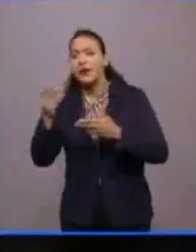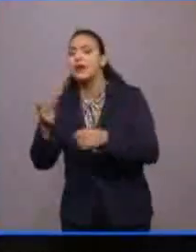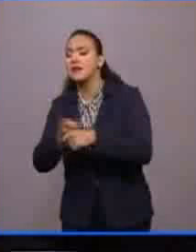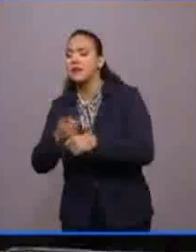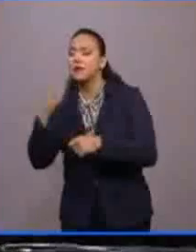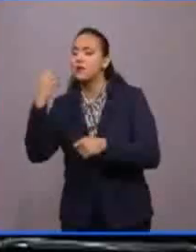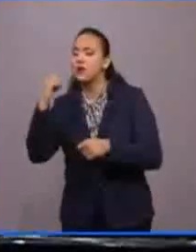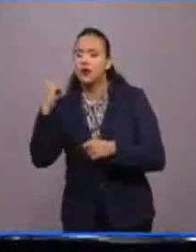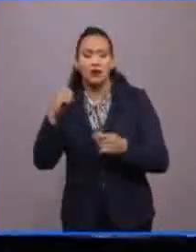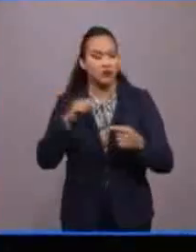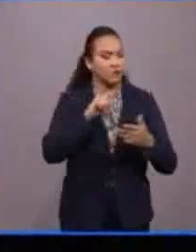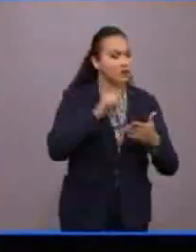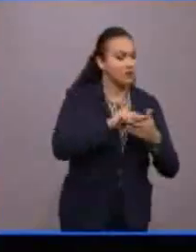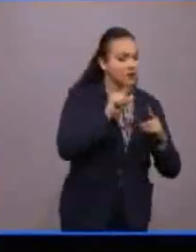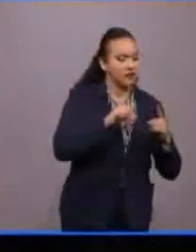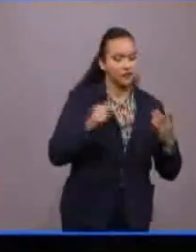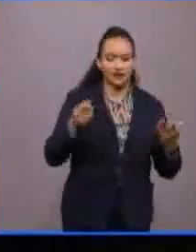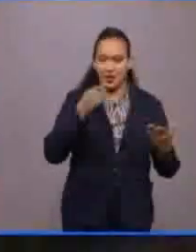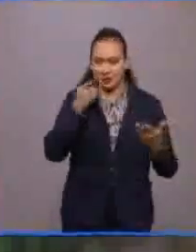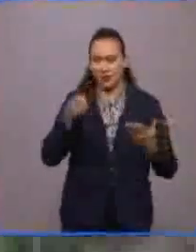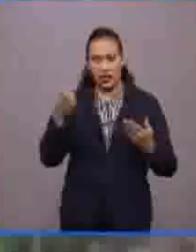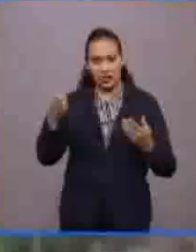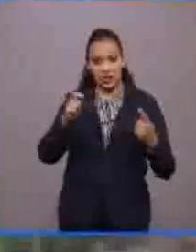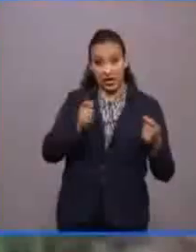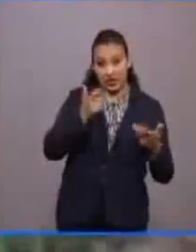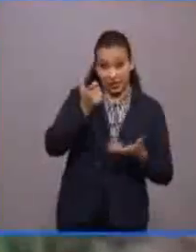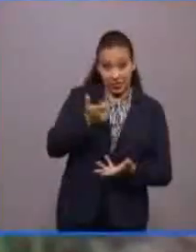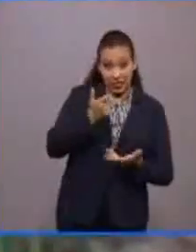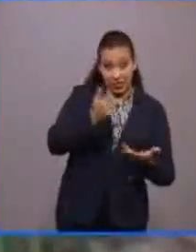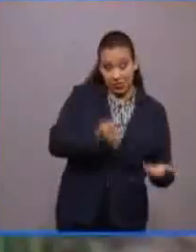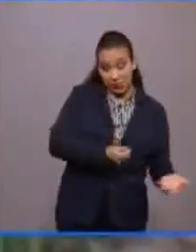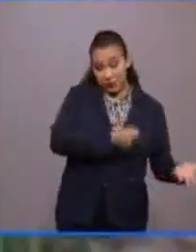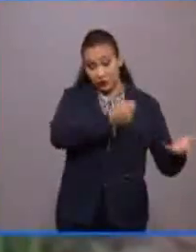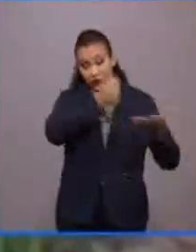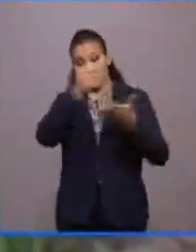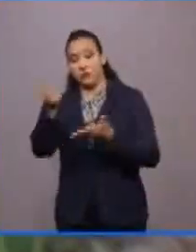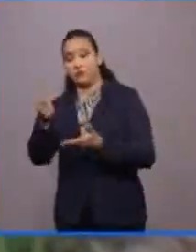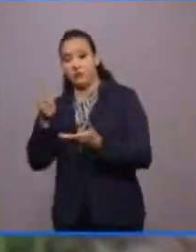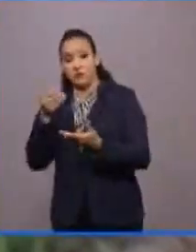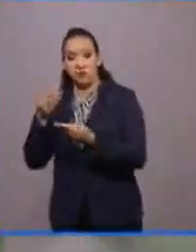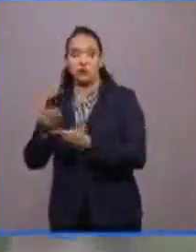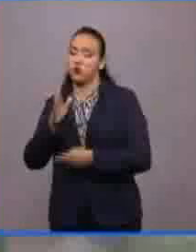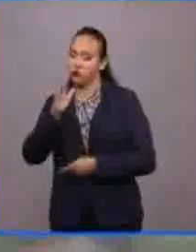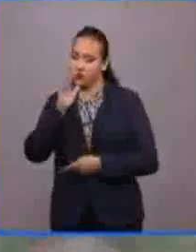y concluyeron que no era posible la entrega directa del dinero que envía la Federación